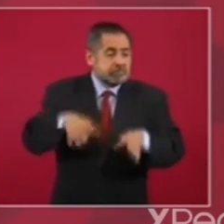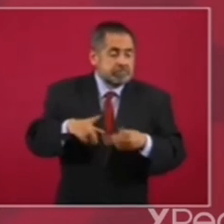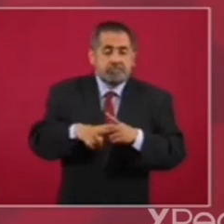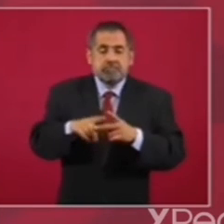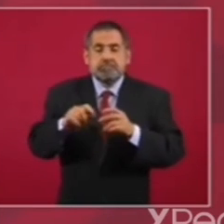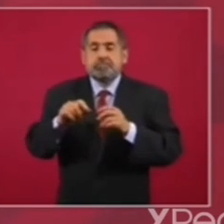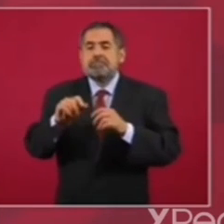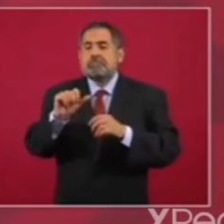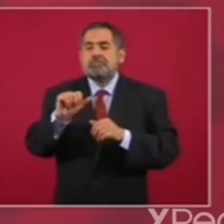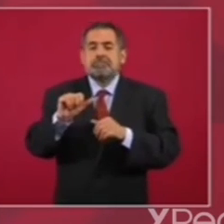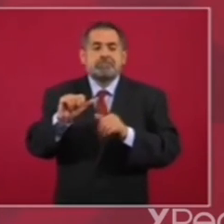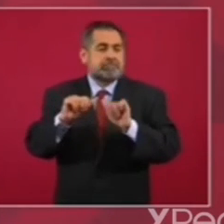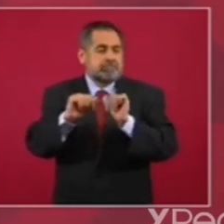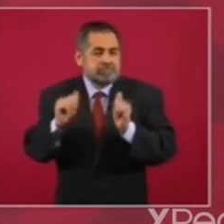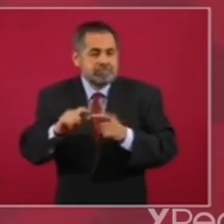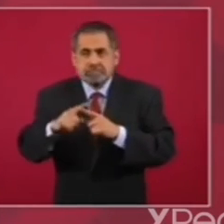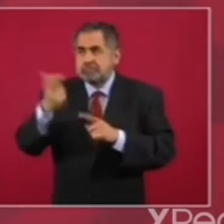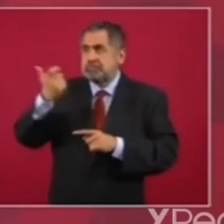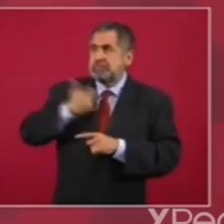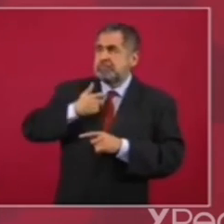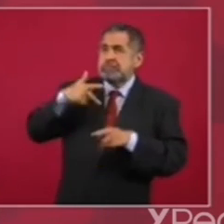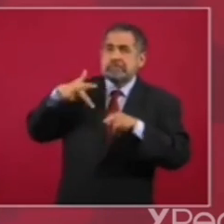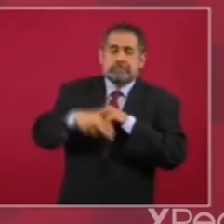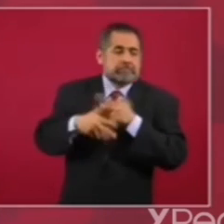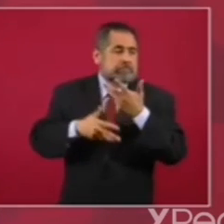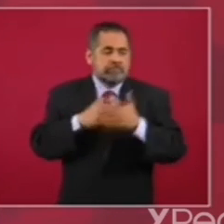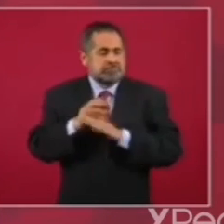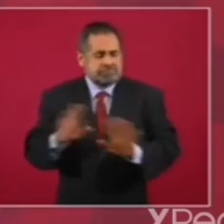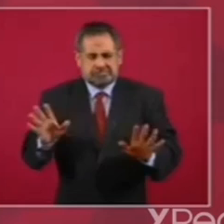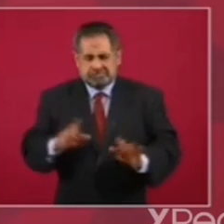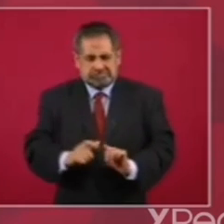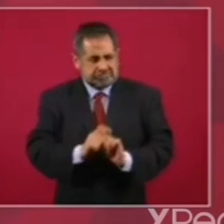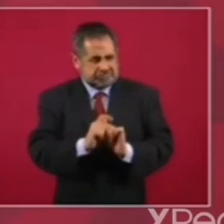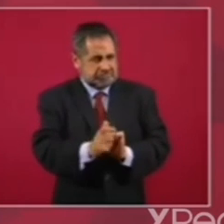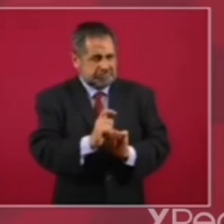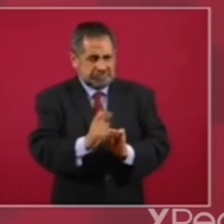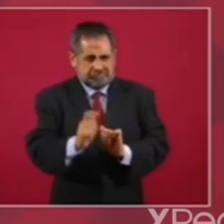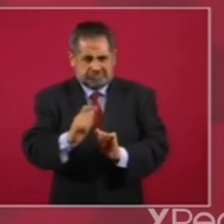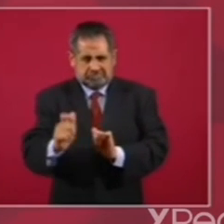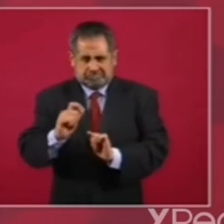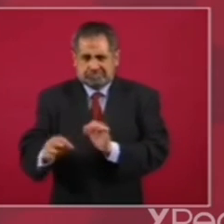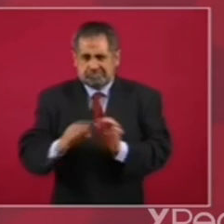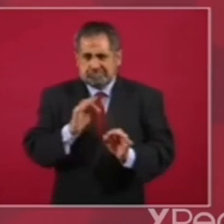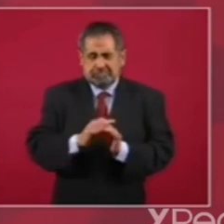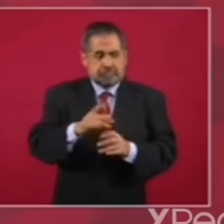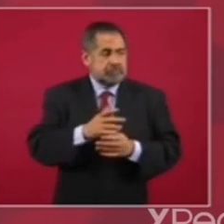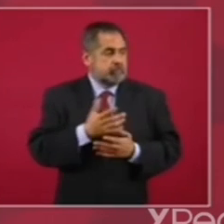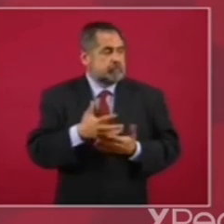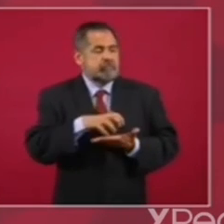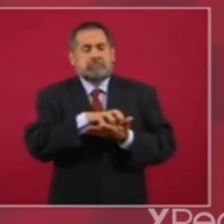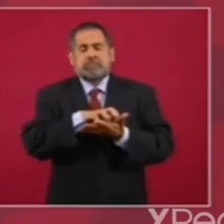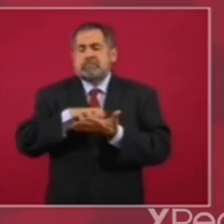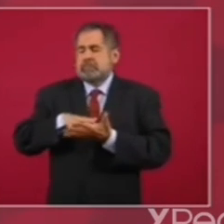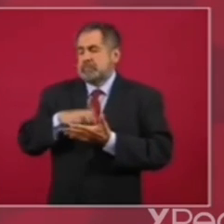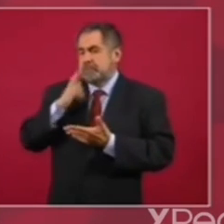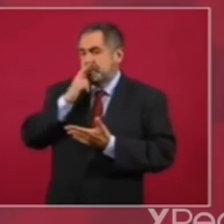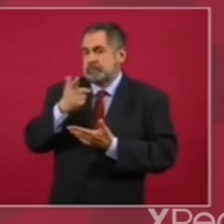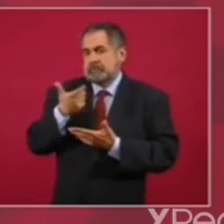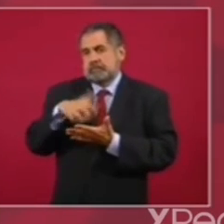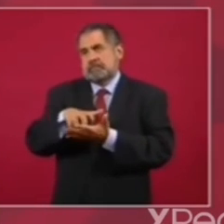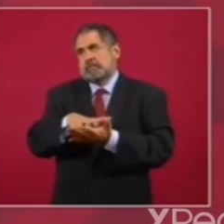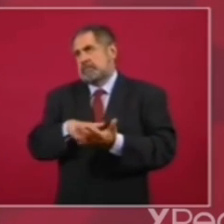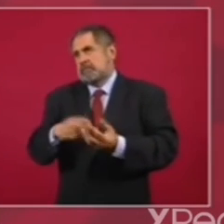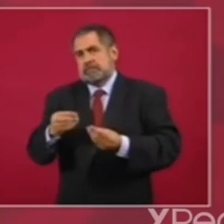artistas. Nadie se ha quedado sin su apoyo. Y nos ahorramos